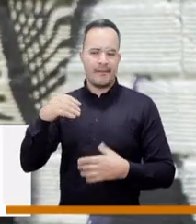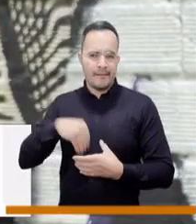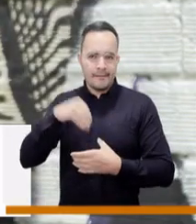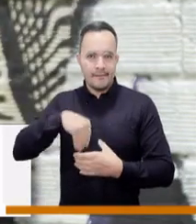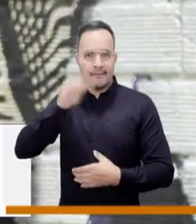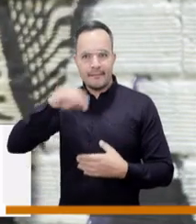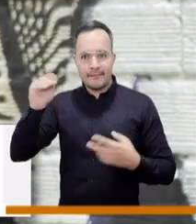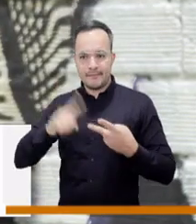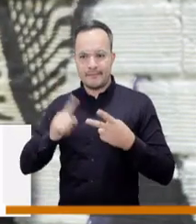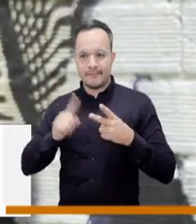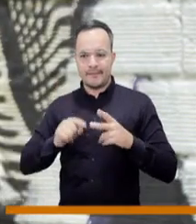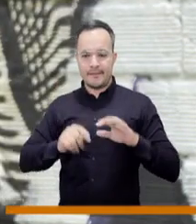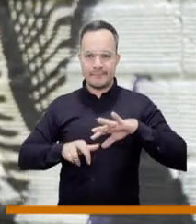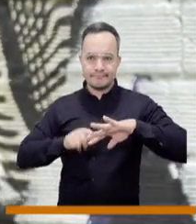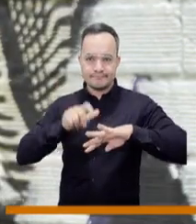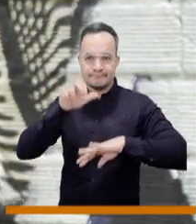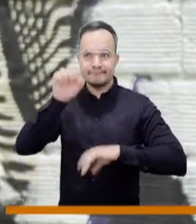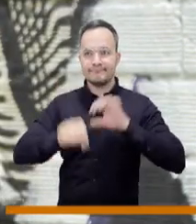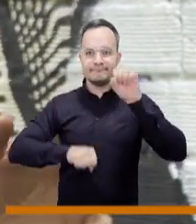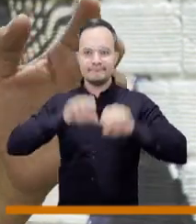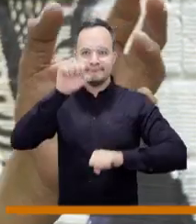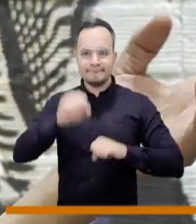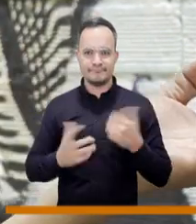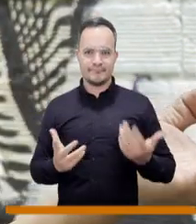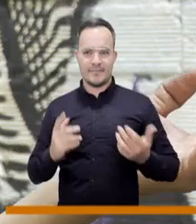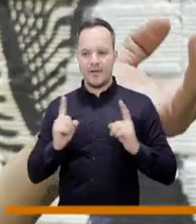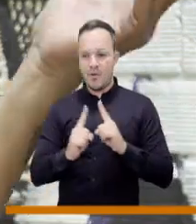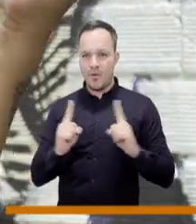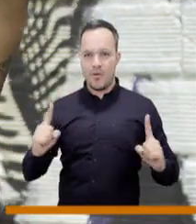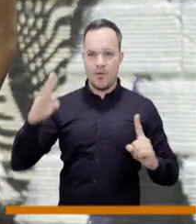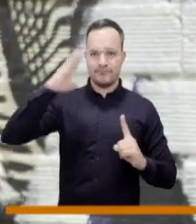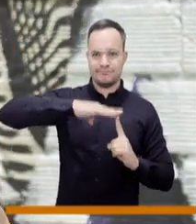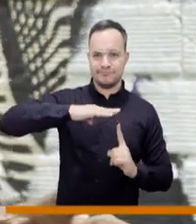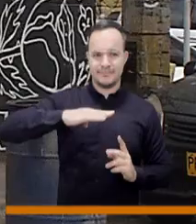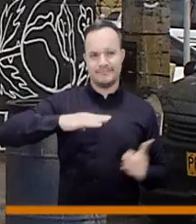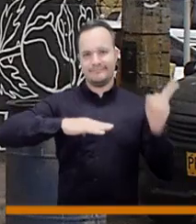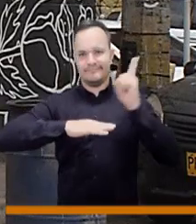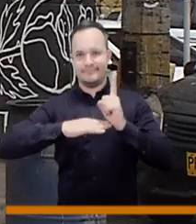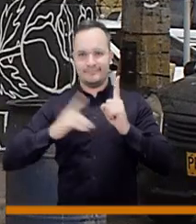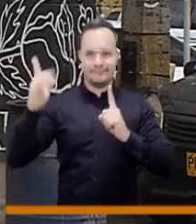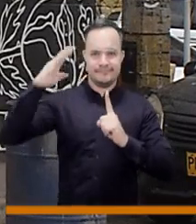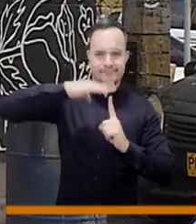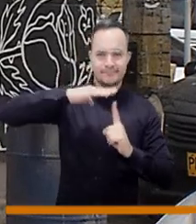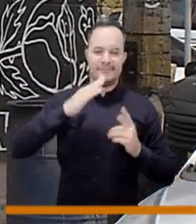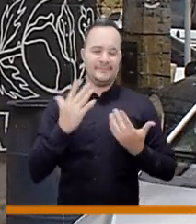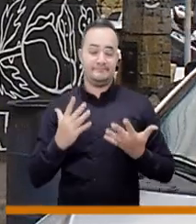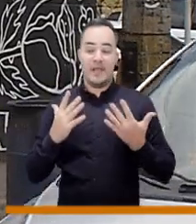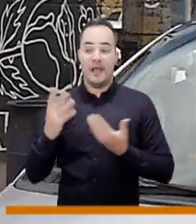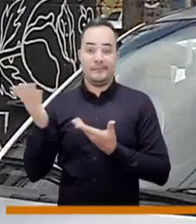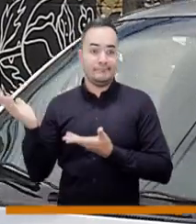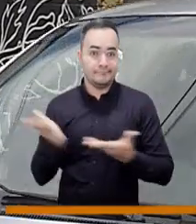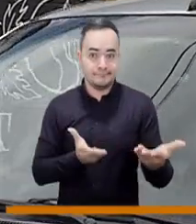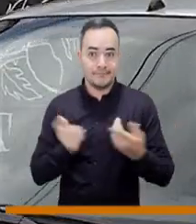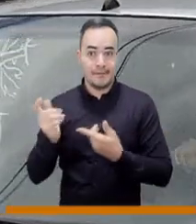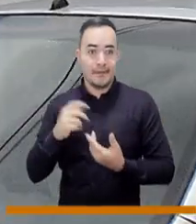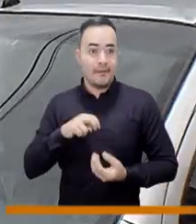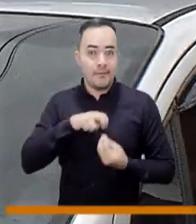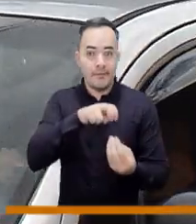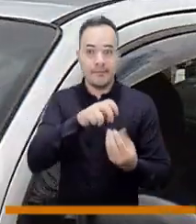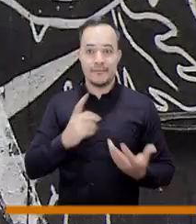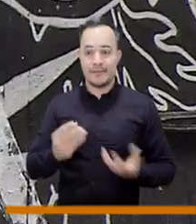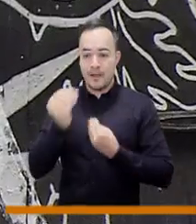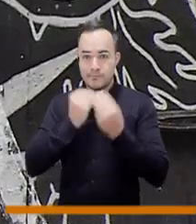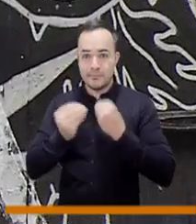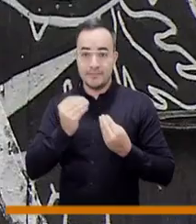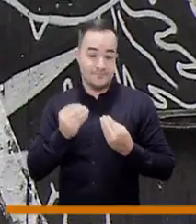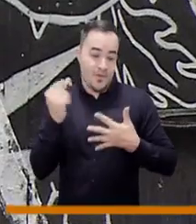conseguir todos los materiales que son las pinturas, las escaleras, los andamios, todo esto sin contar con alimentación,